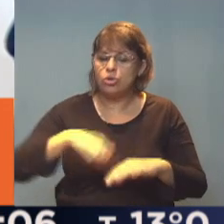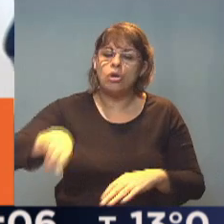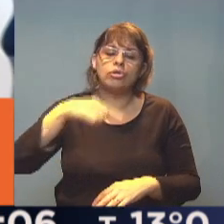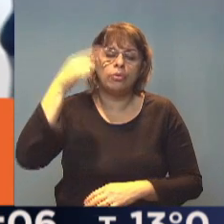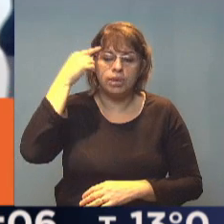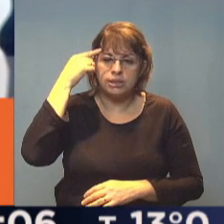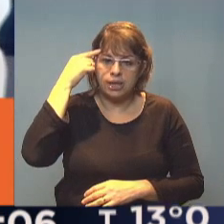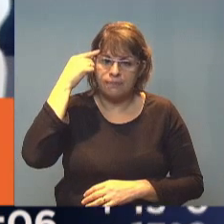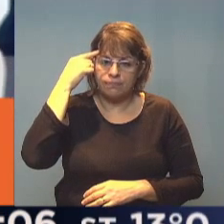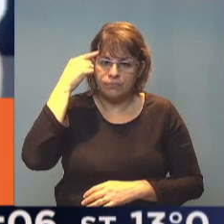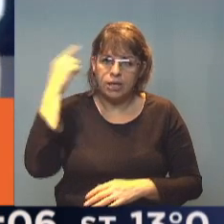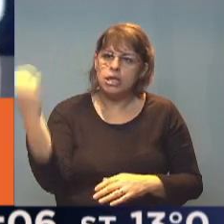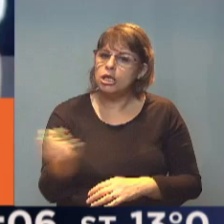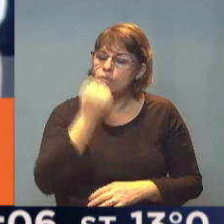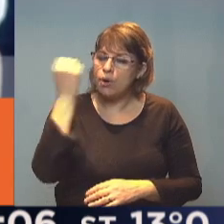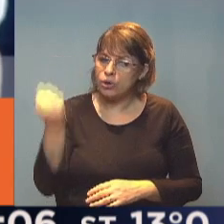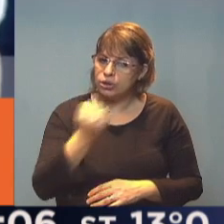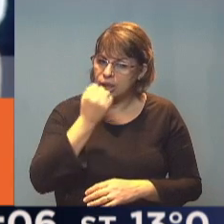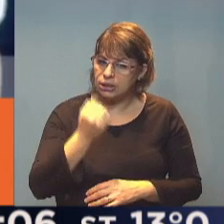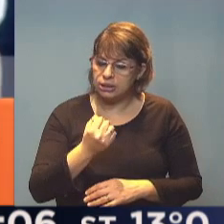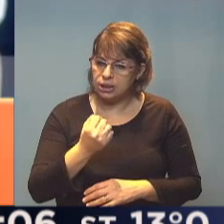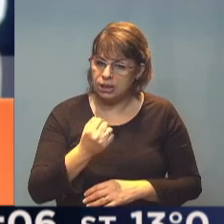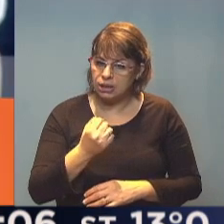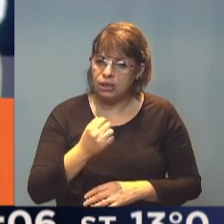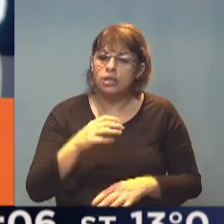que consideramos central a todo lo que es la identidad de Cambiemos.